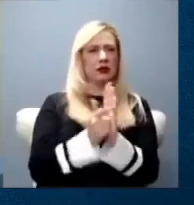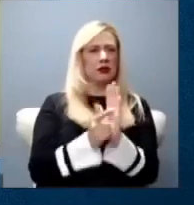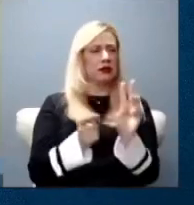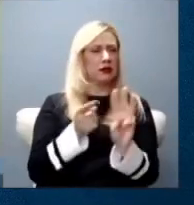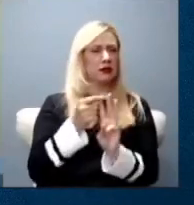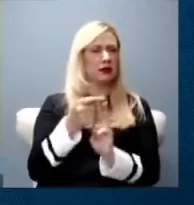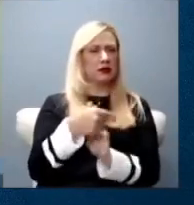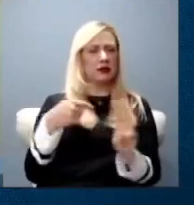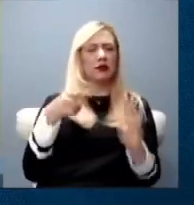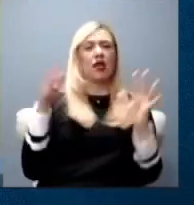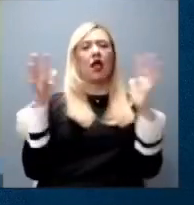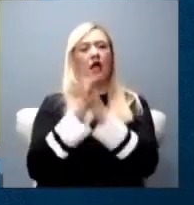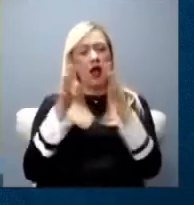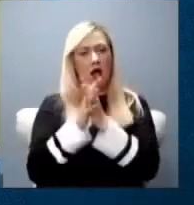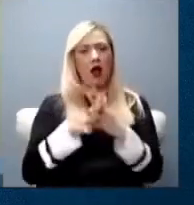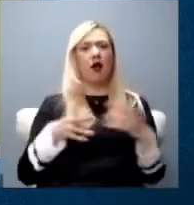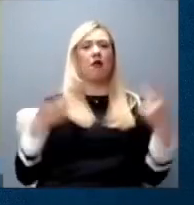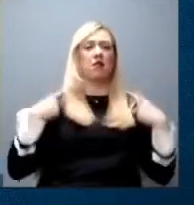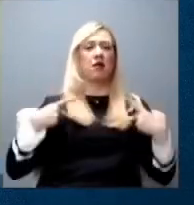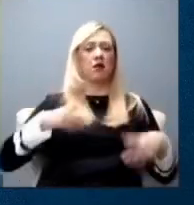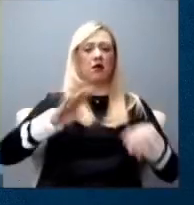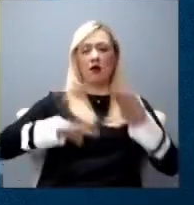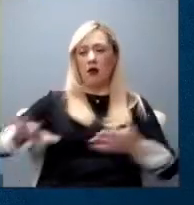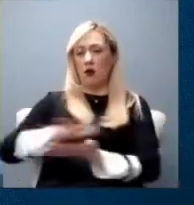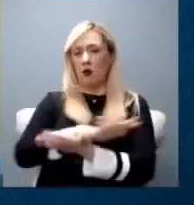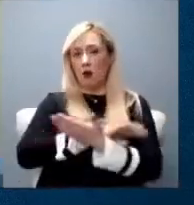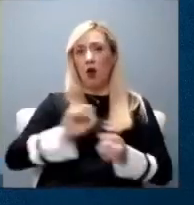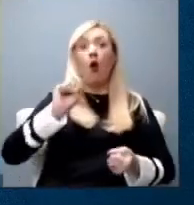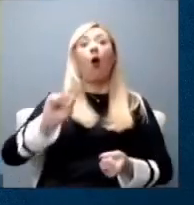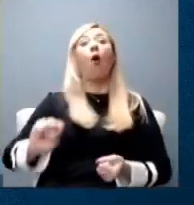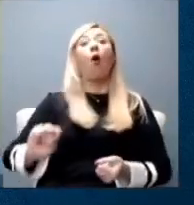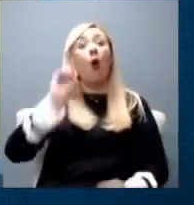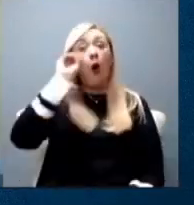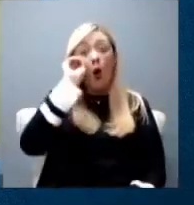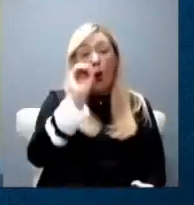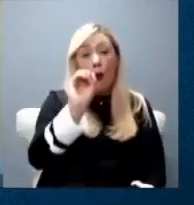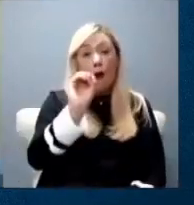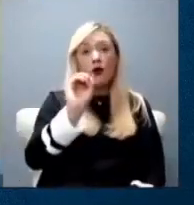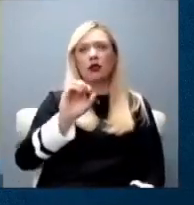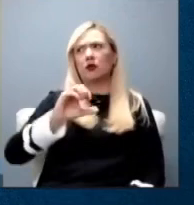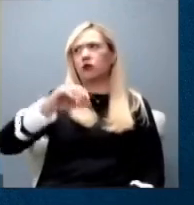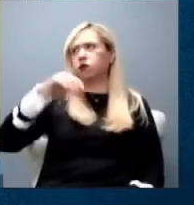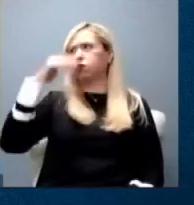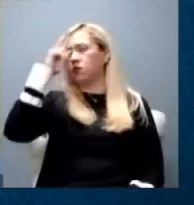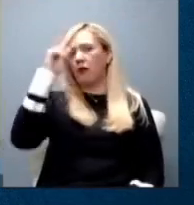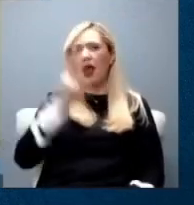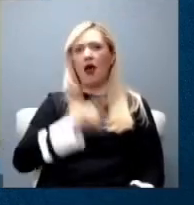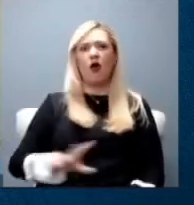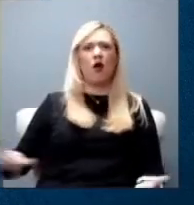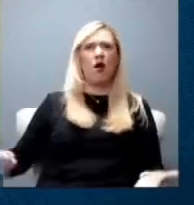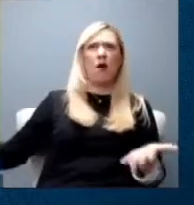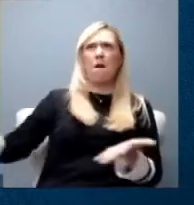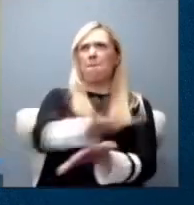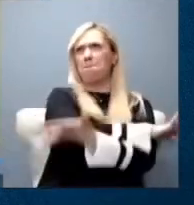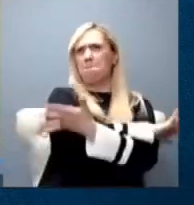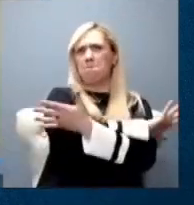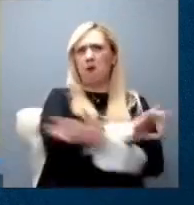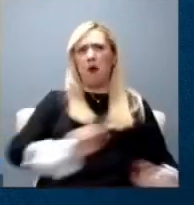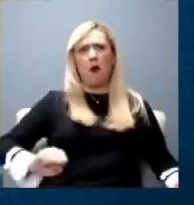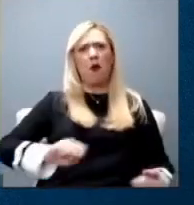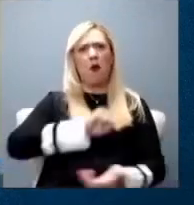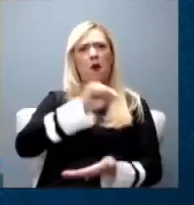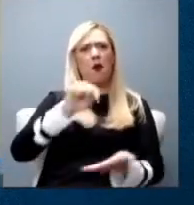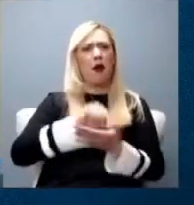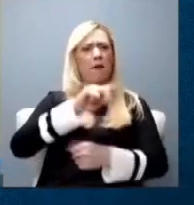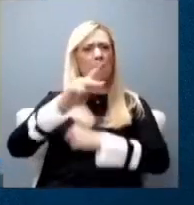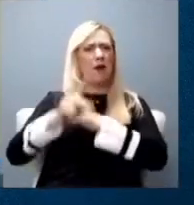crímenes de guerra, los crímenes de lesa humanidad y el genocidio, y también el crimen de agresión. Esta Corte Penal